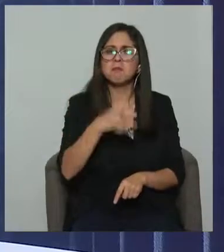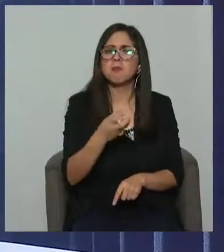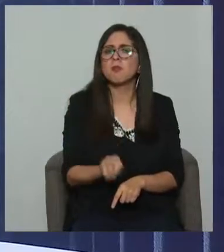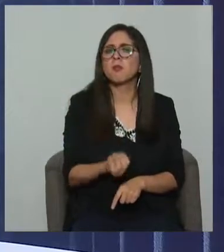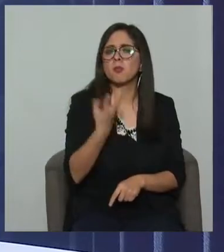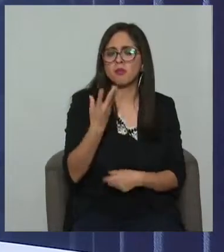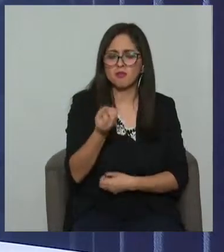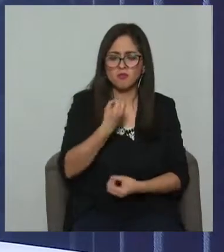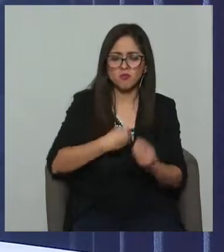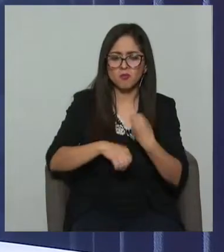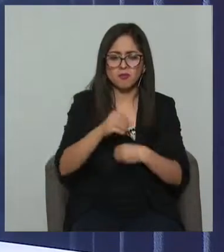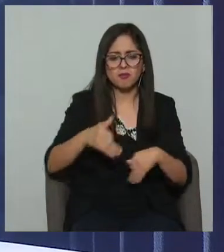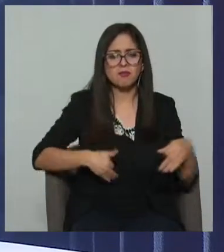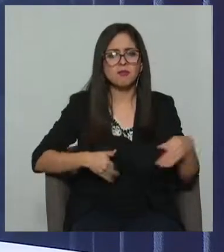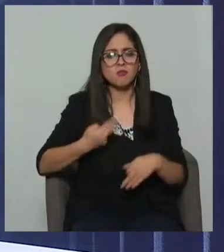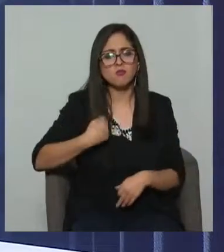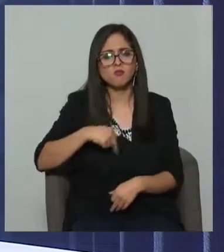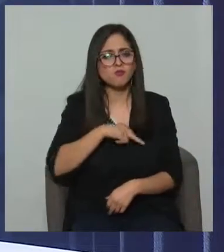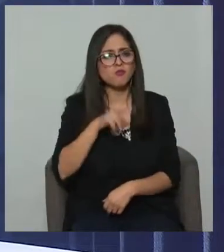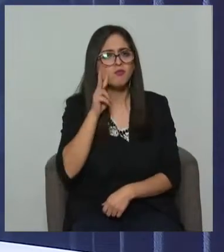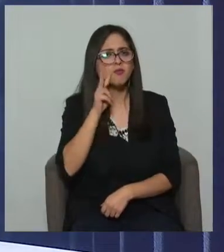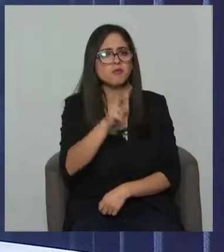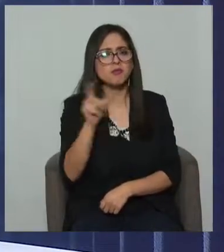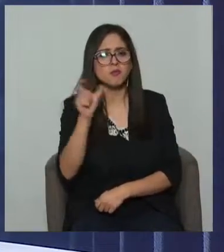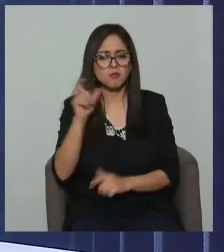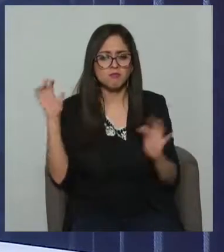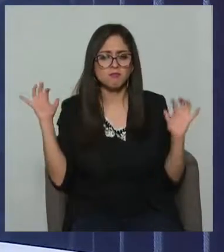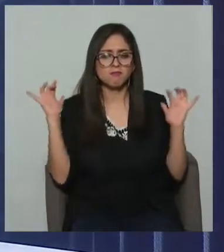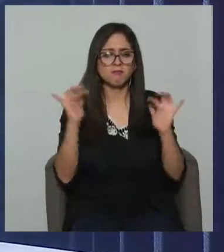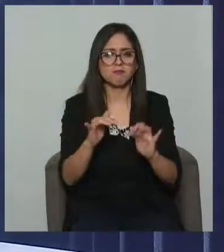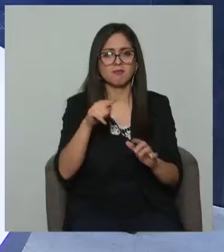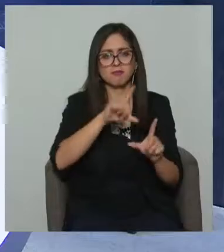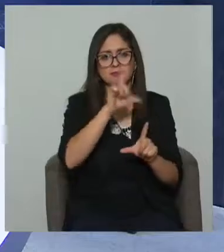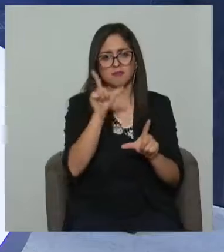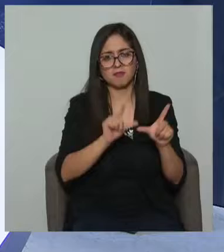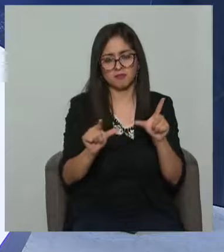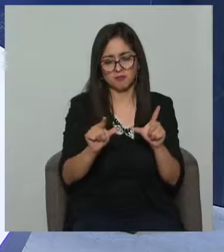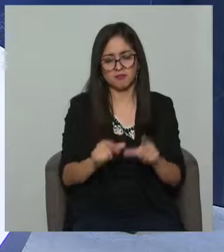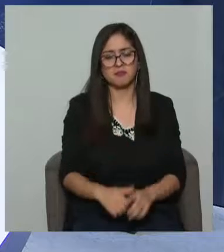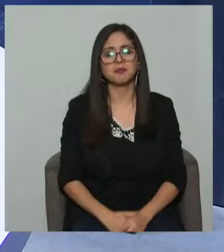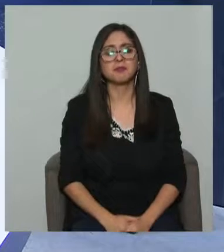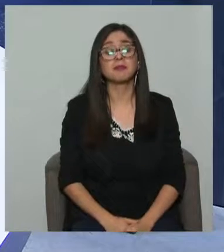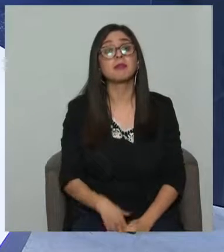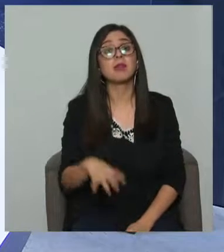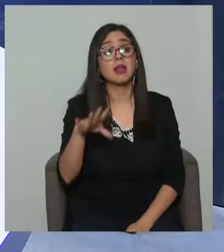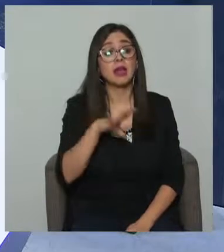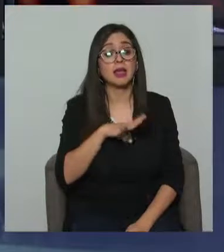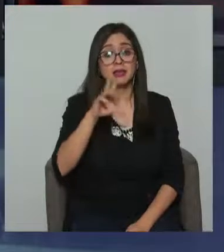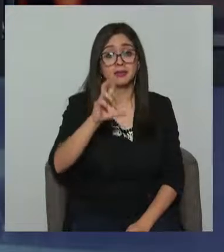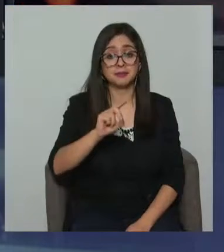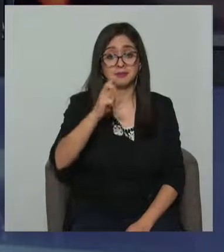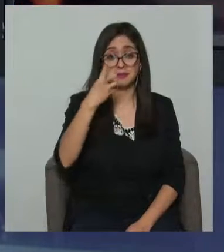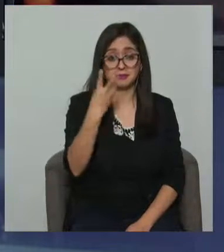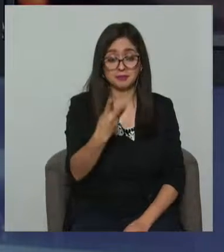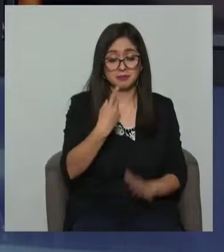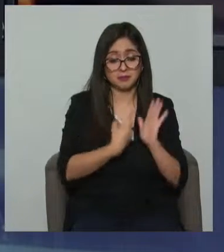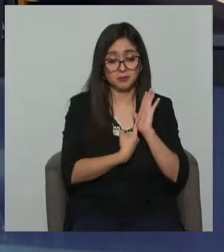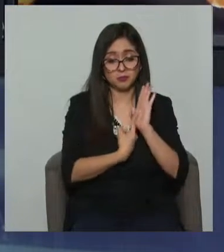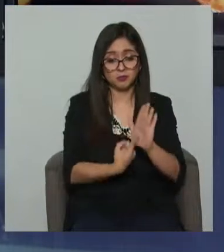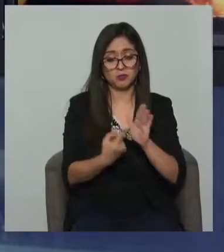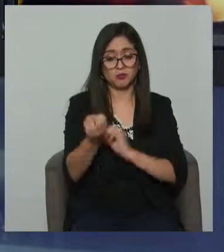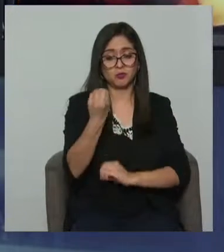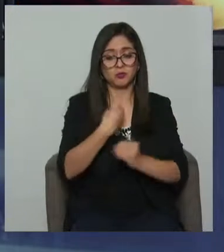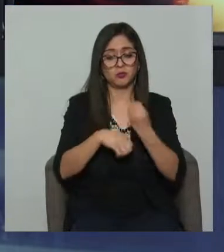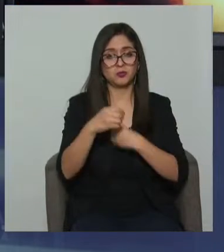en escena vamos a disfrutar en este encuentro nacional? Mira, son 33 puestas en escena. Y lo